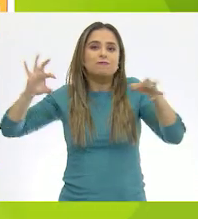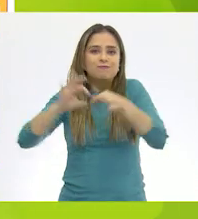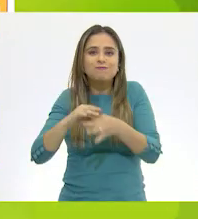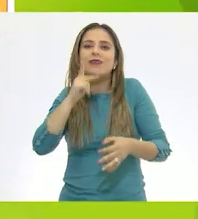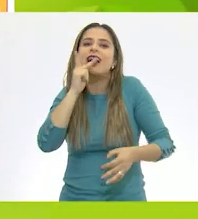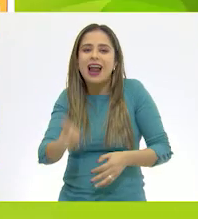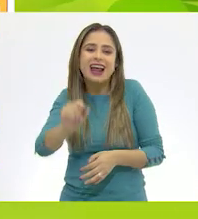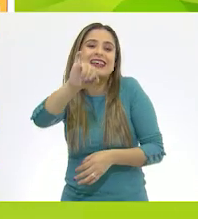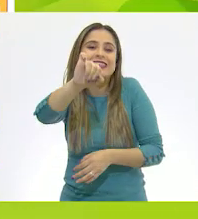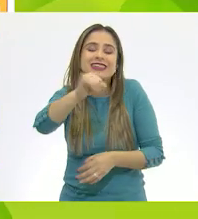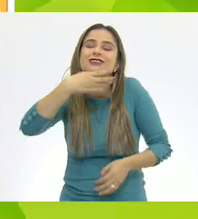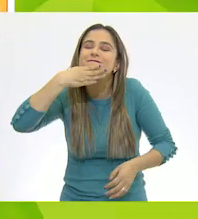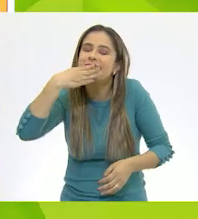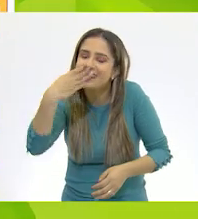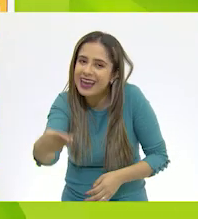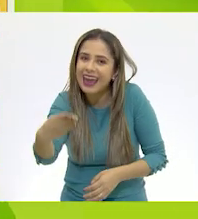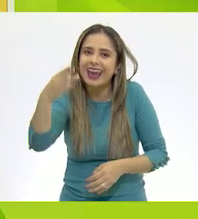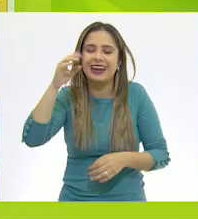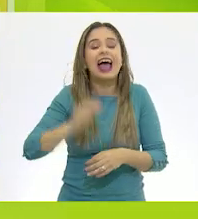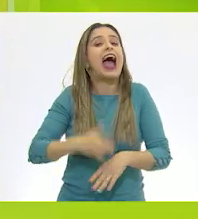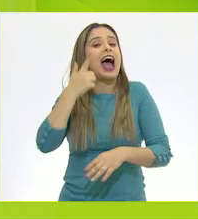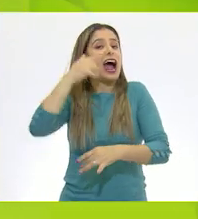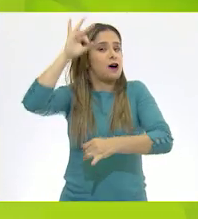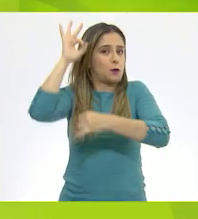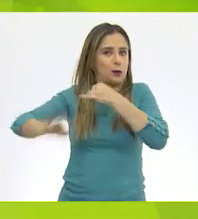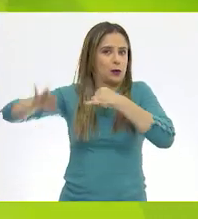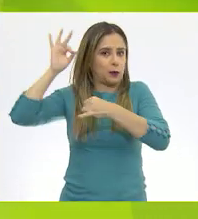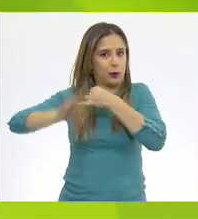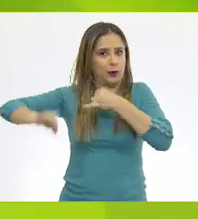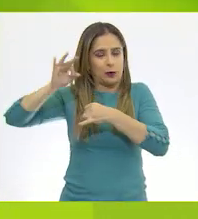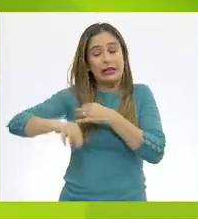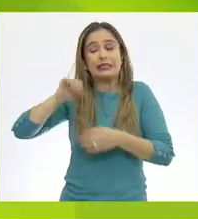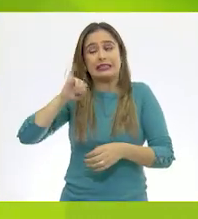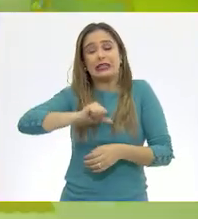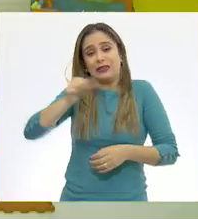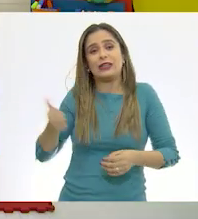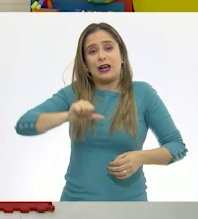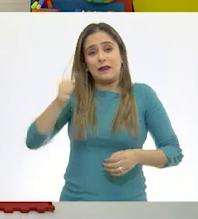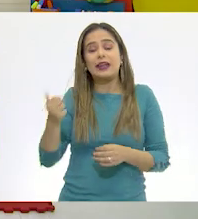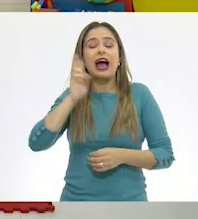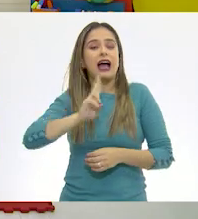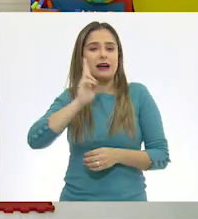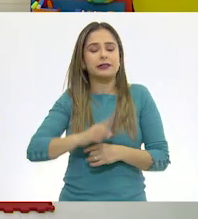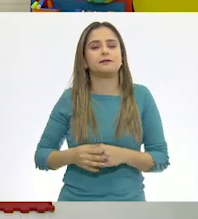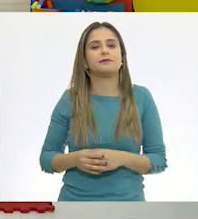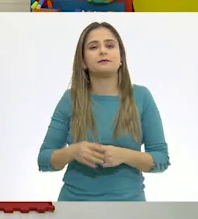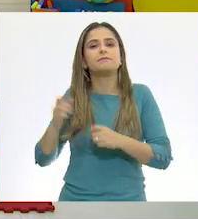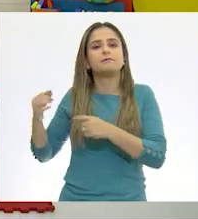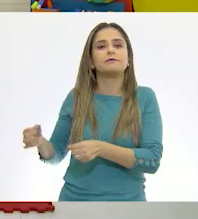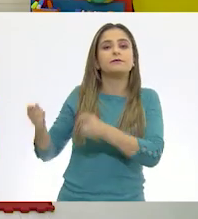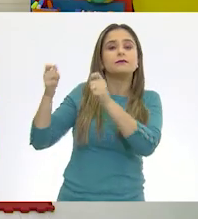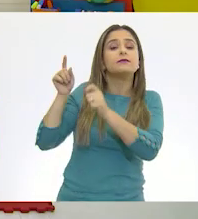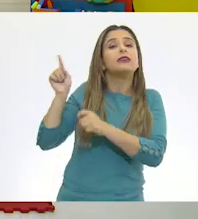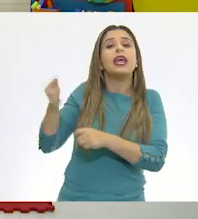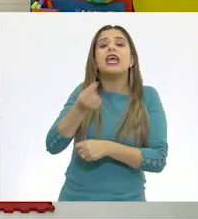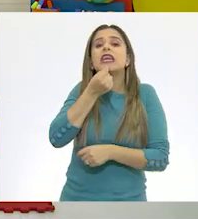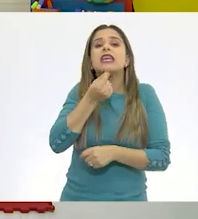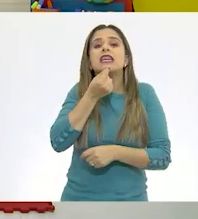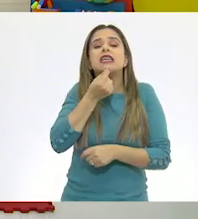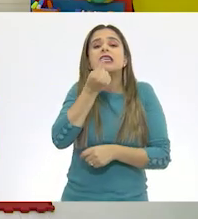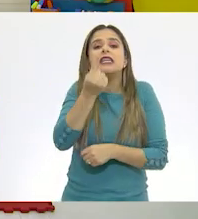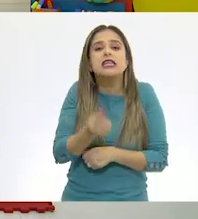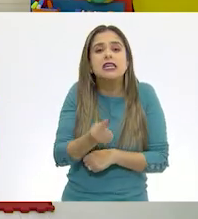¡Bien! Muy bien. Vamos con una última. Sí, otra, ¿te parece? Otra. Vamos a elegir niño.